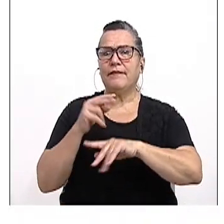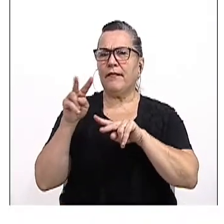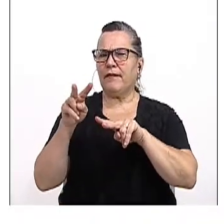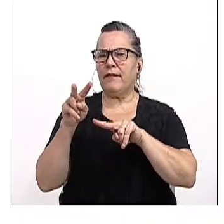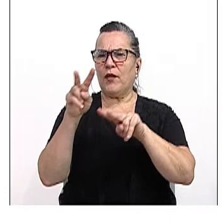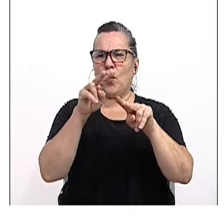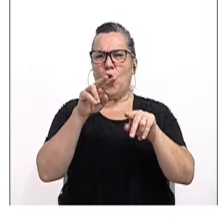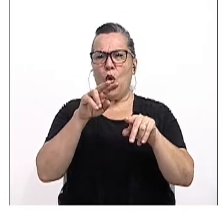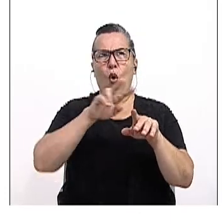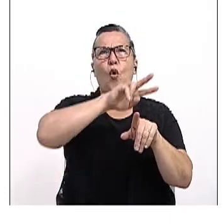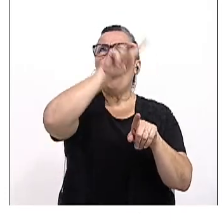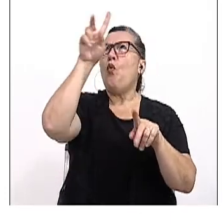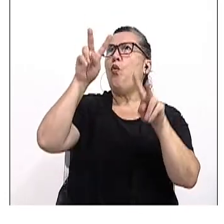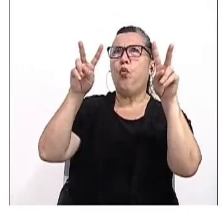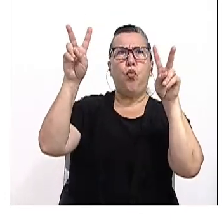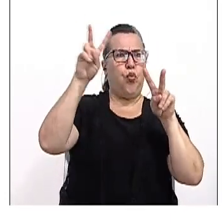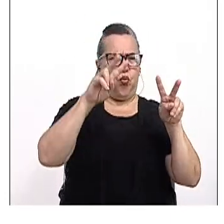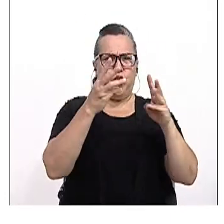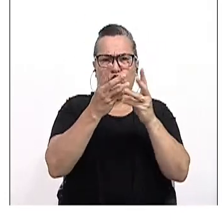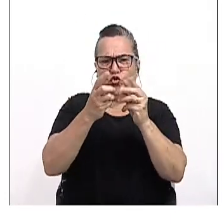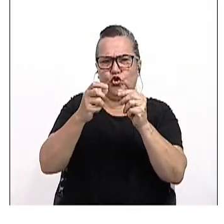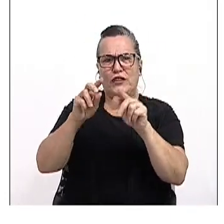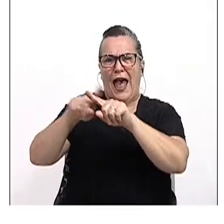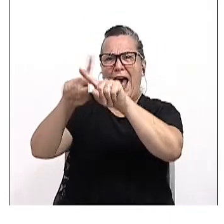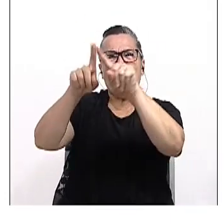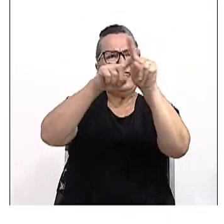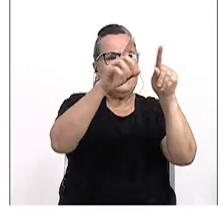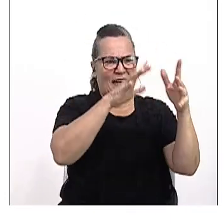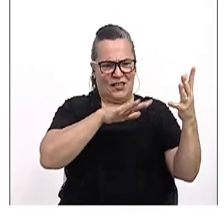Estamos rodeados de infinidad de sustancias.